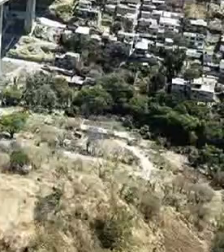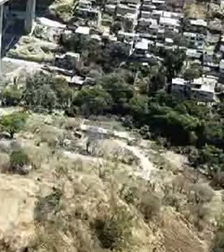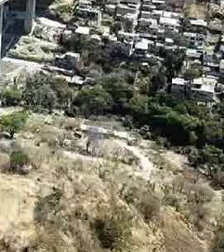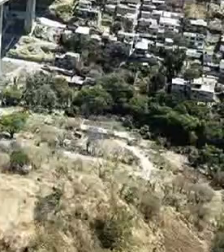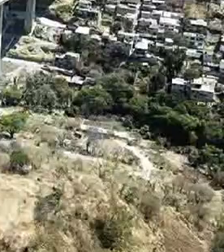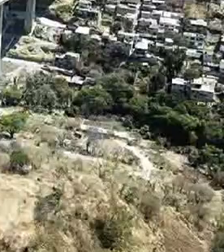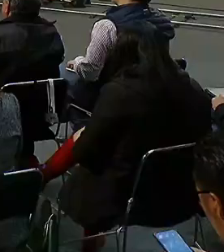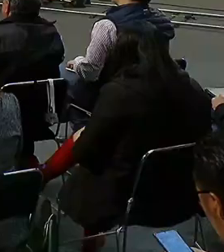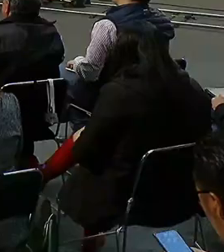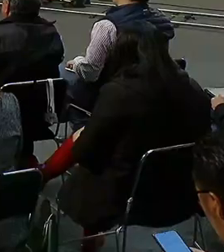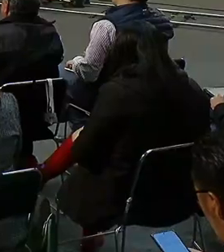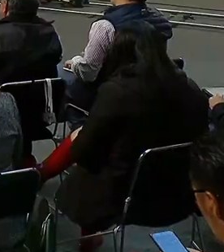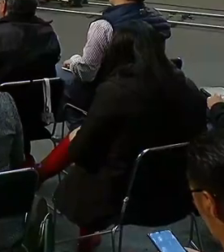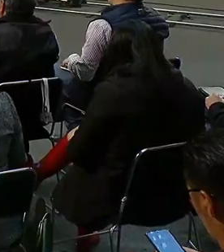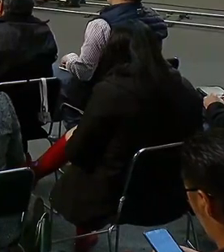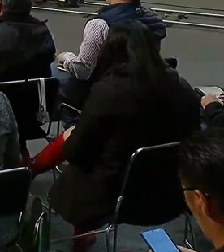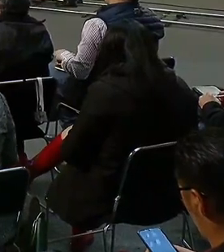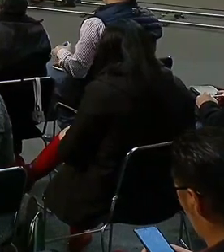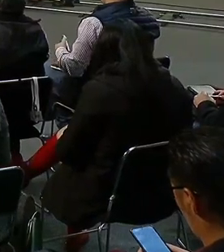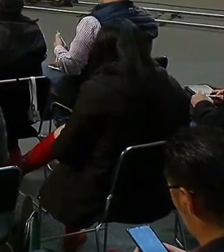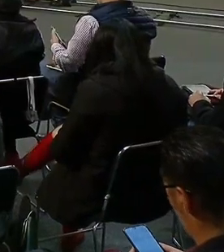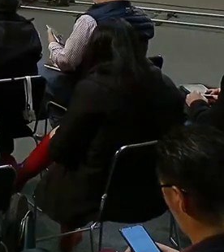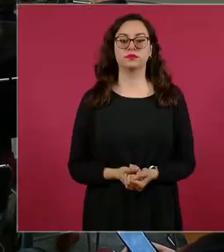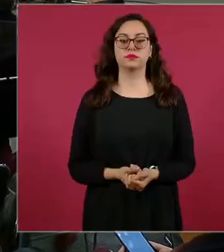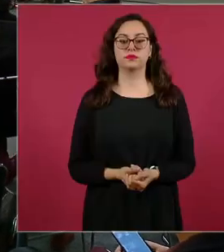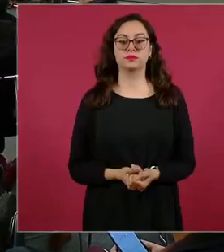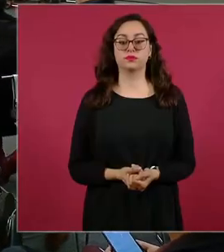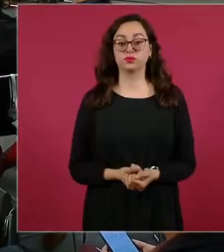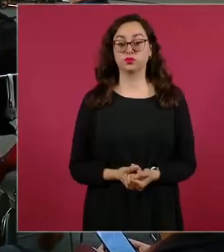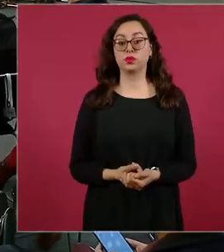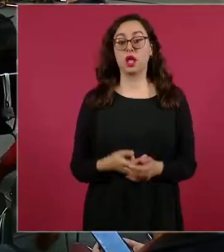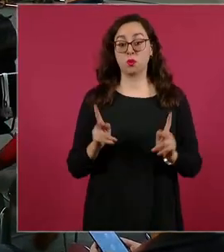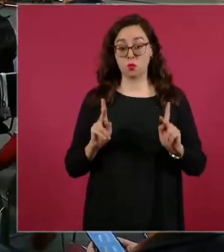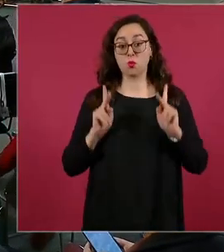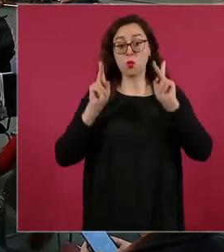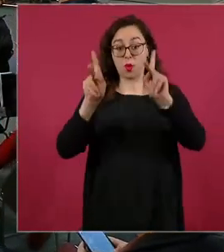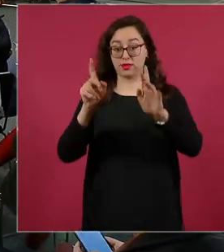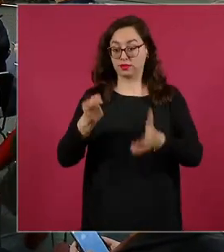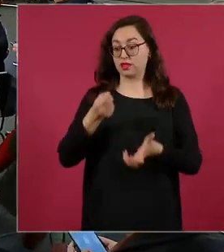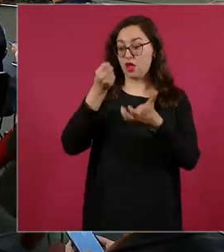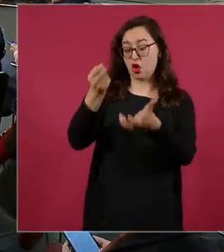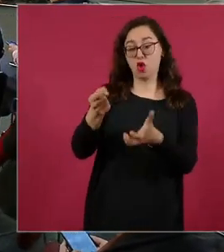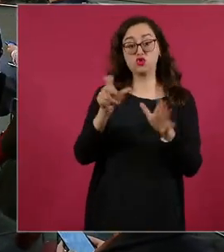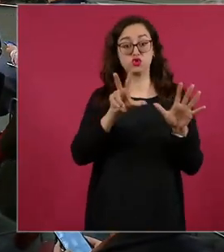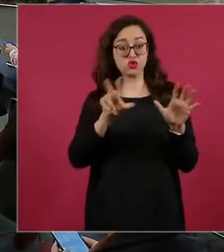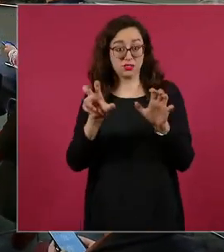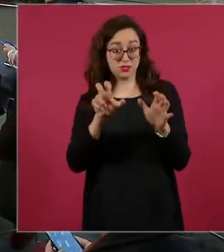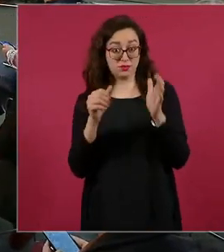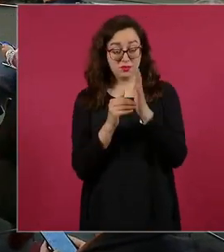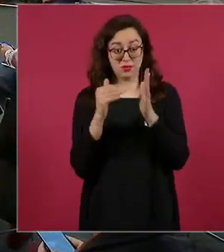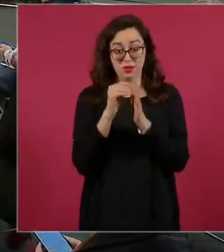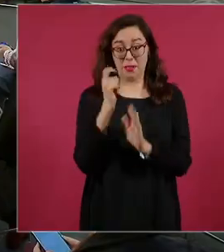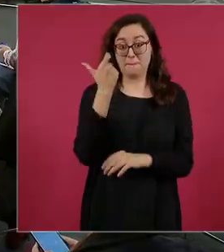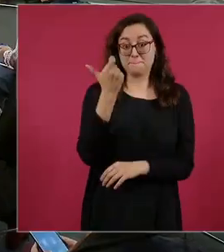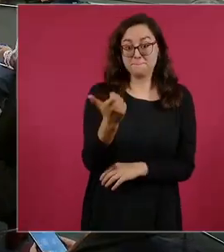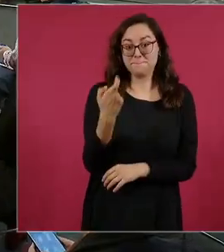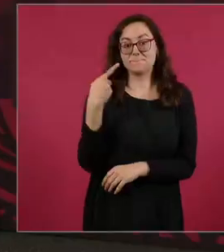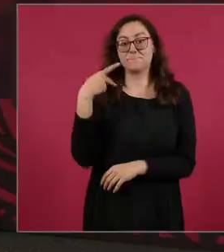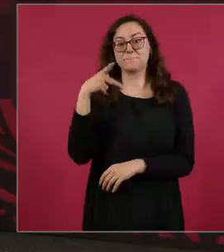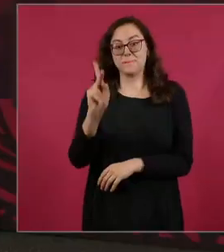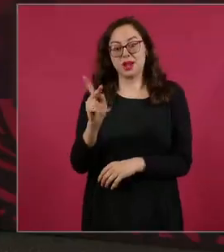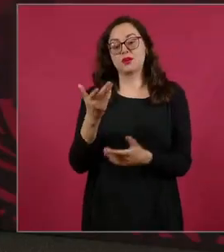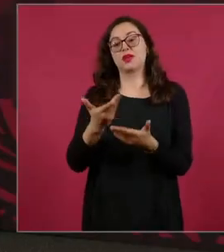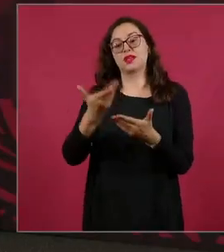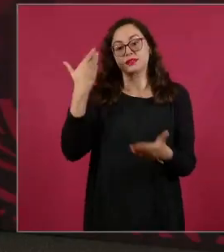ningún lado y había un acuerdo tripartita entre Geo el gobierno estatal y el gobierno federal y la idea era completar un circuito que llevaba